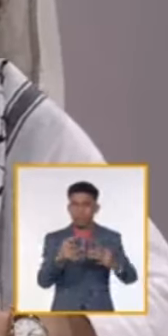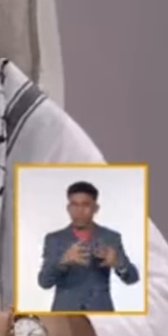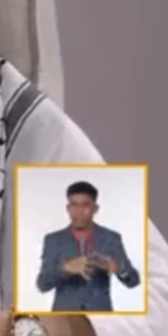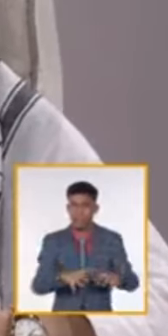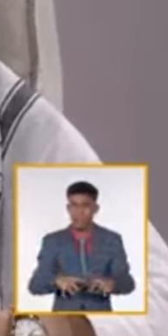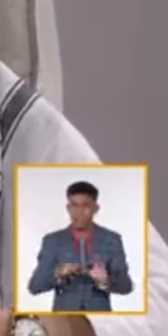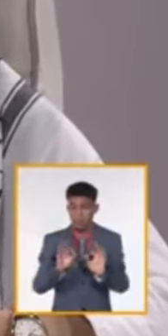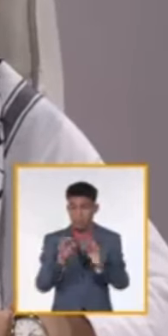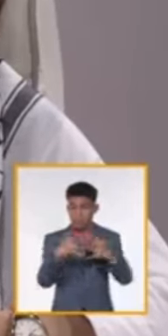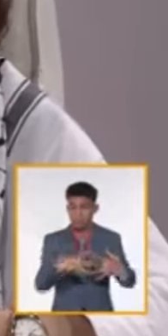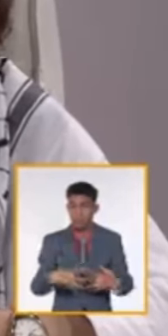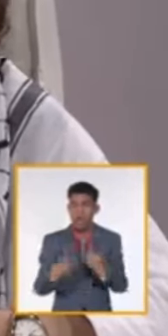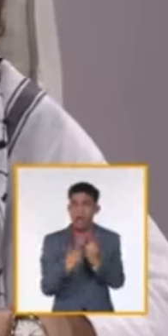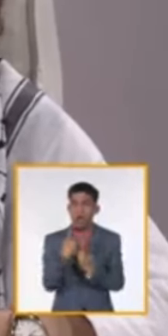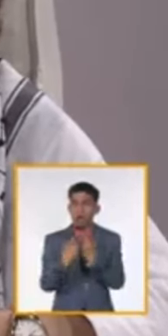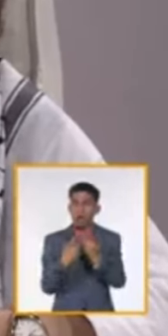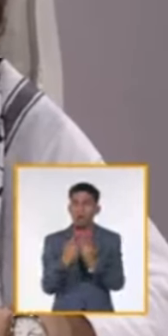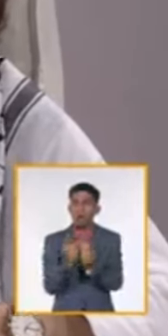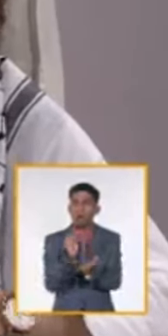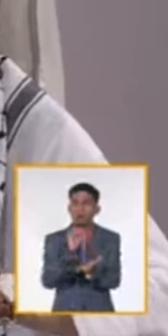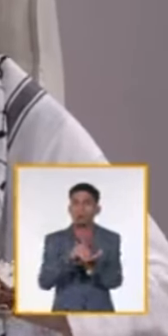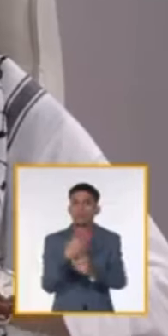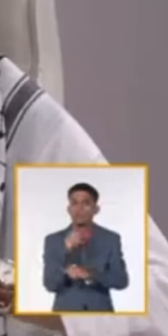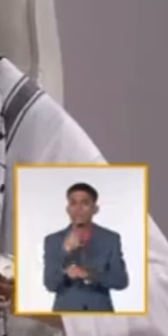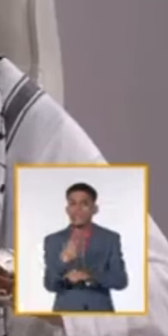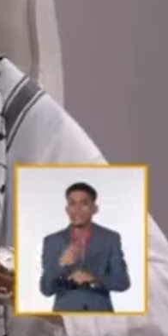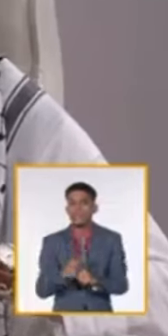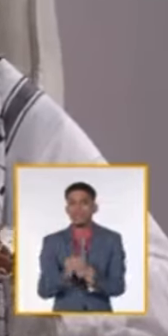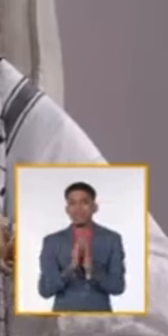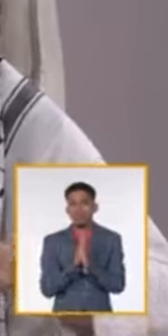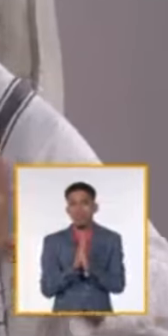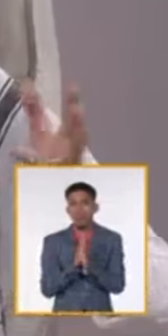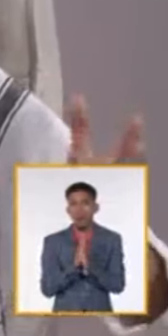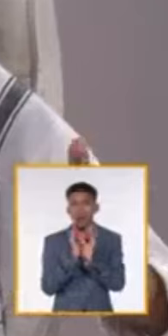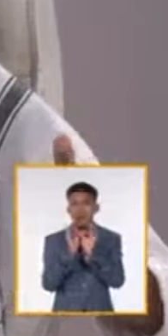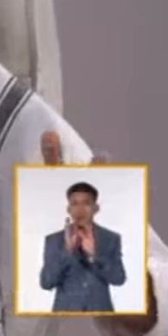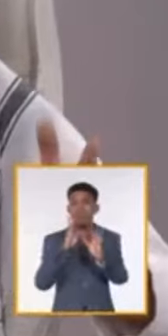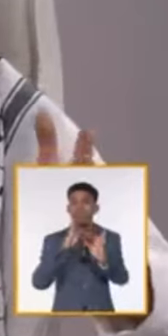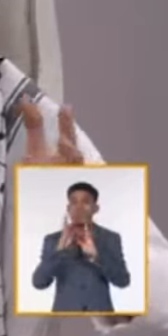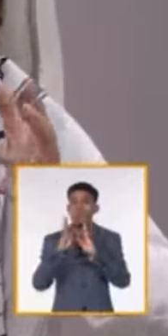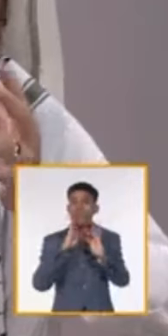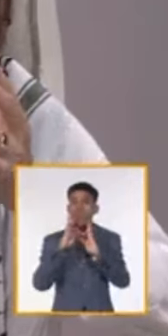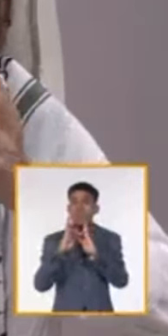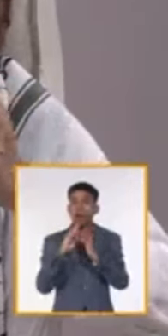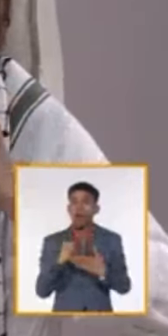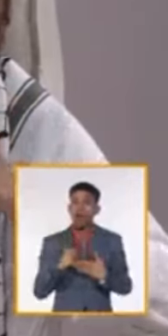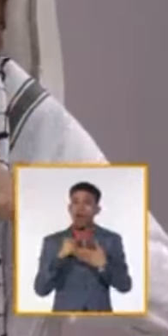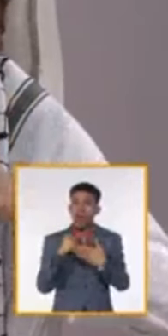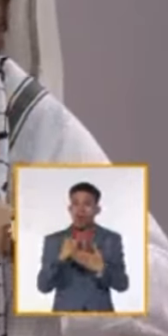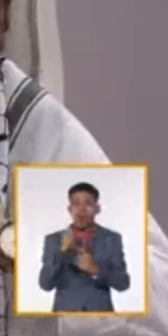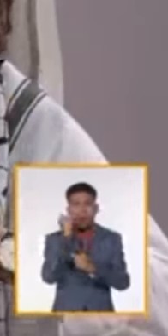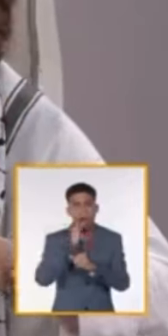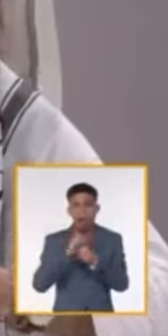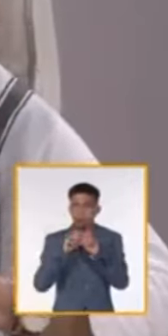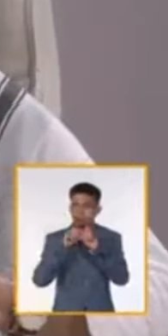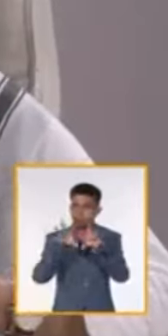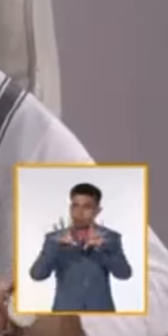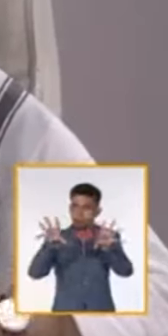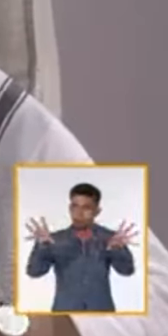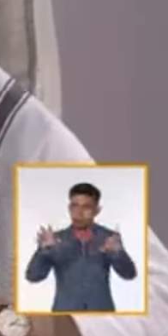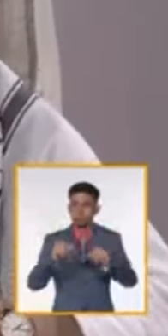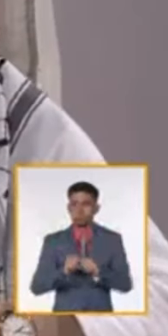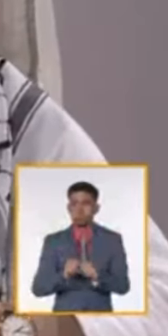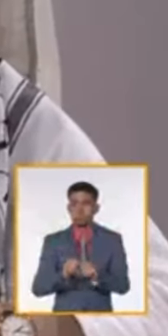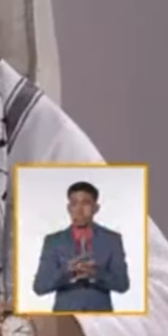algunos han publicado artículos diciendo compartan las noticias sobre esta represión y se han estado